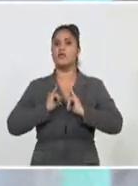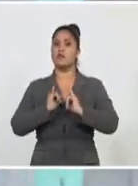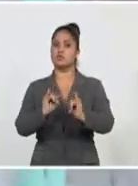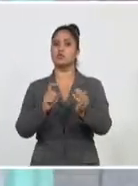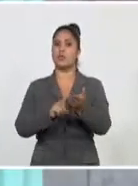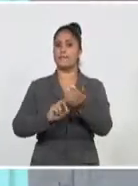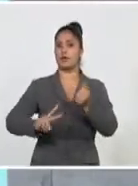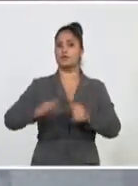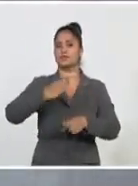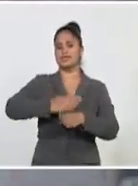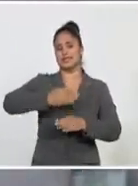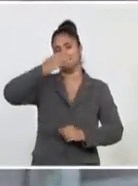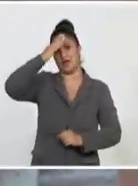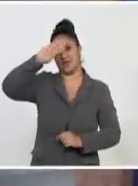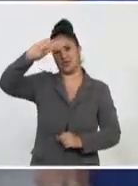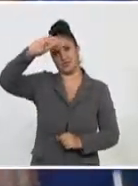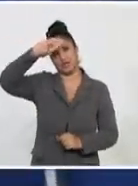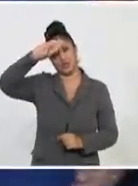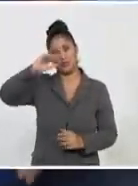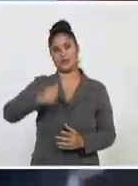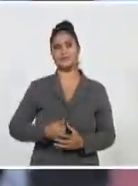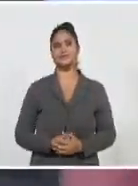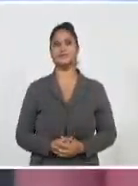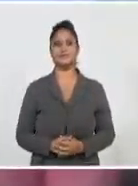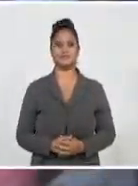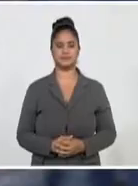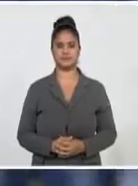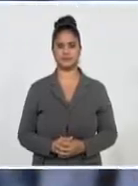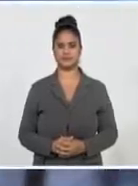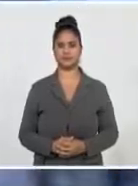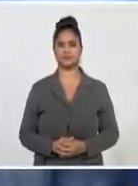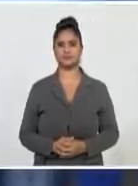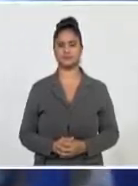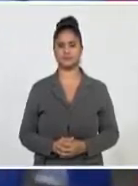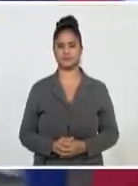Cuba, Bárbara de Haz Trovajo, Sistema Informativo de la Televisión Cubana.